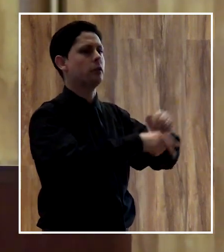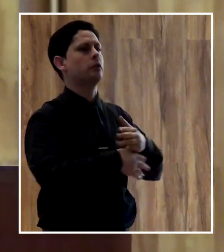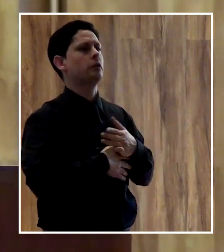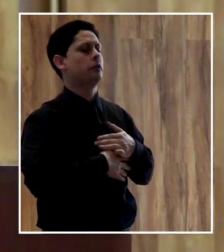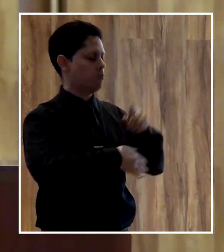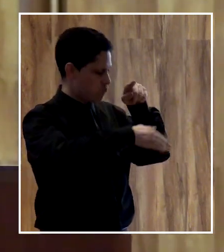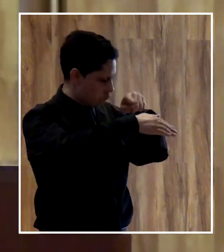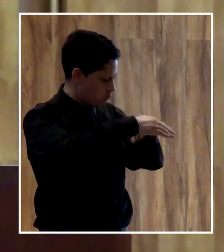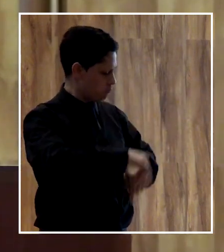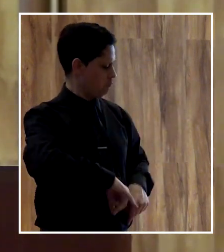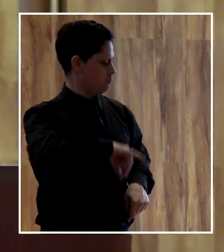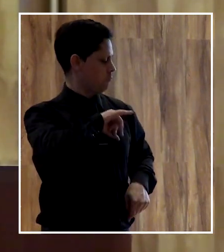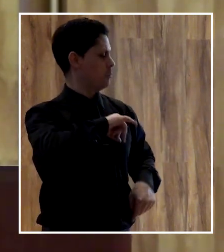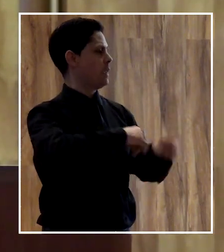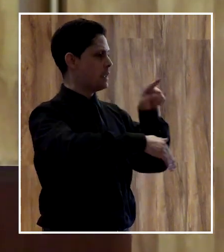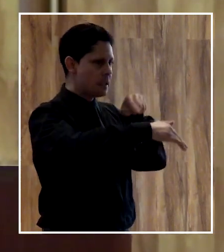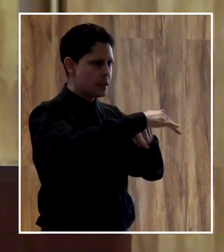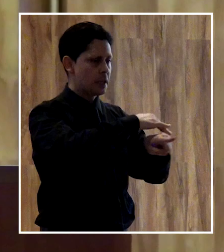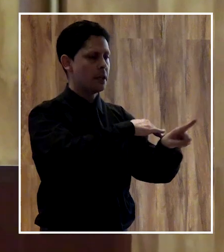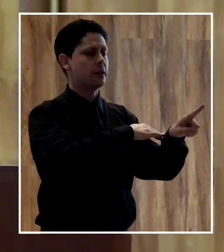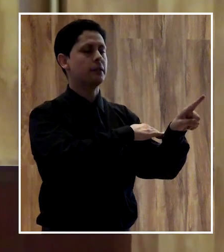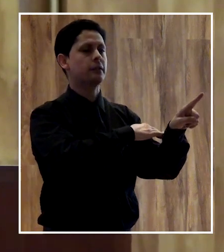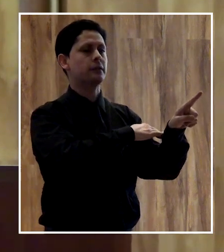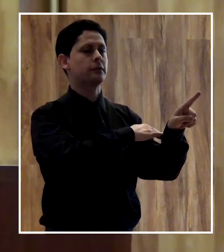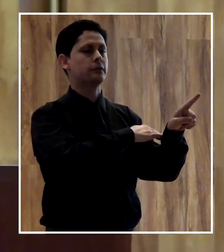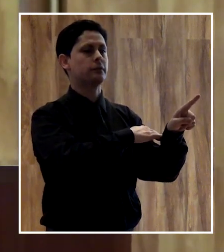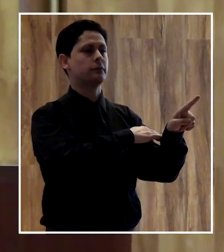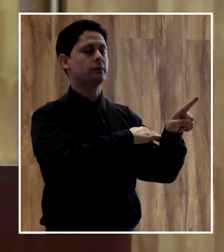la selectividad de nuestro sistema educativo,